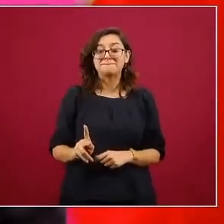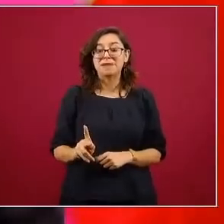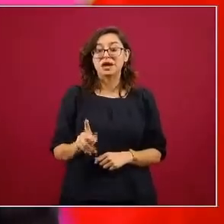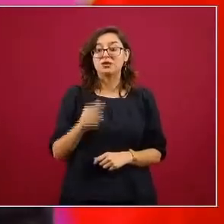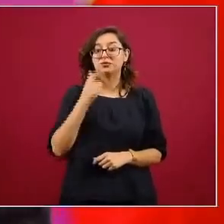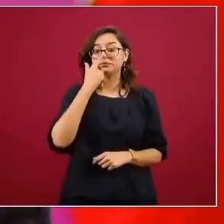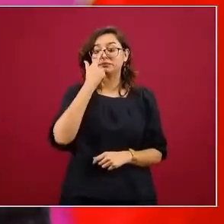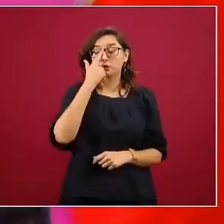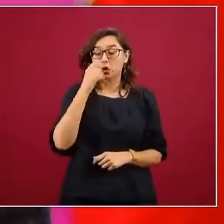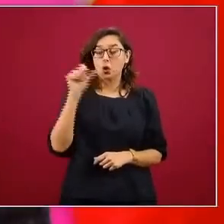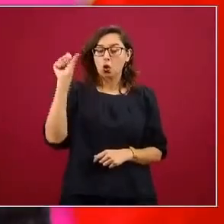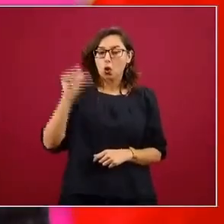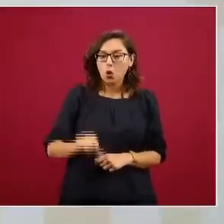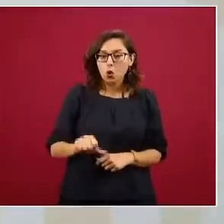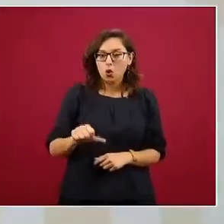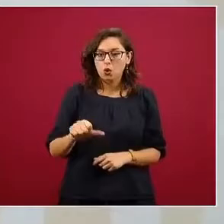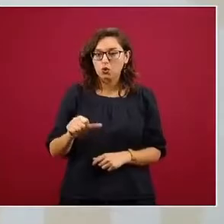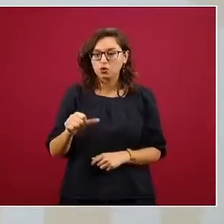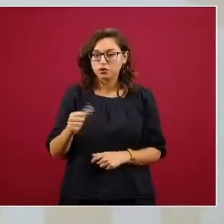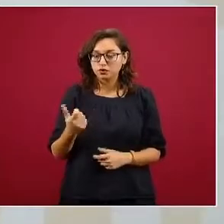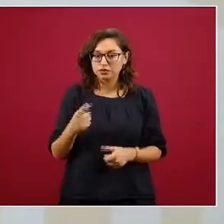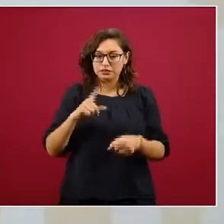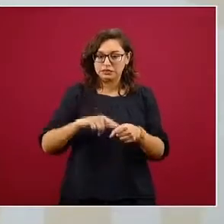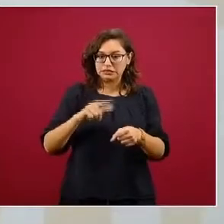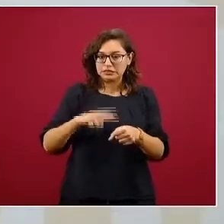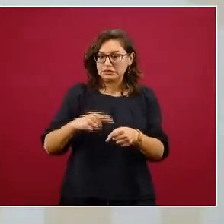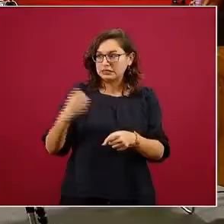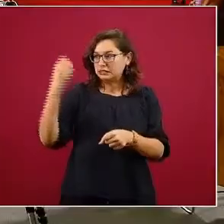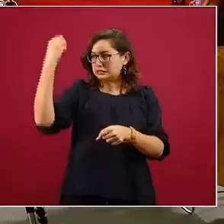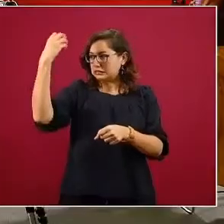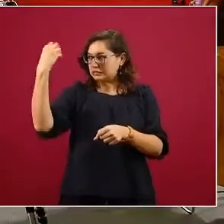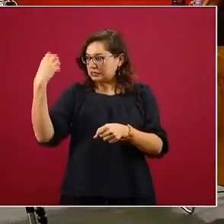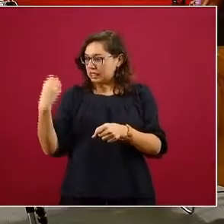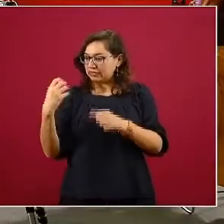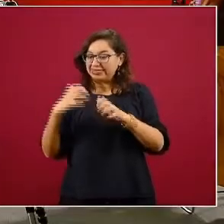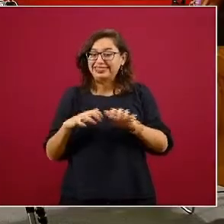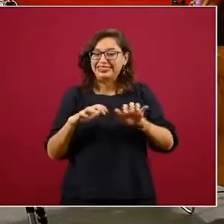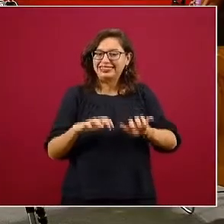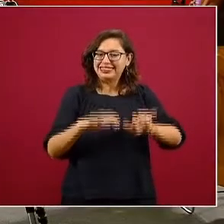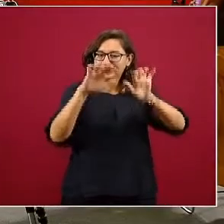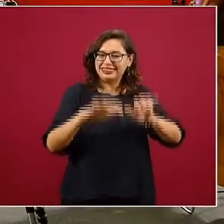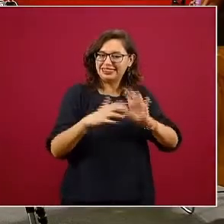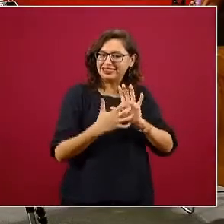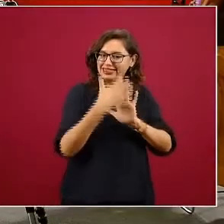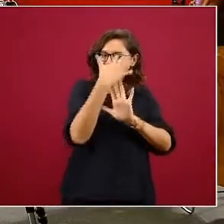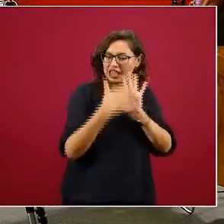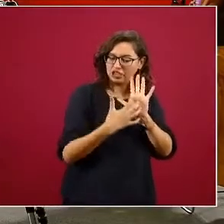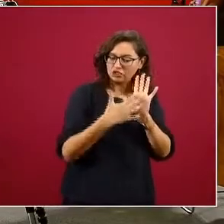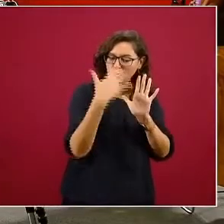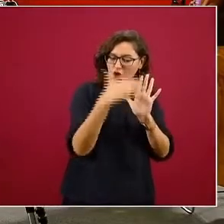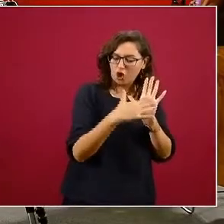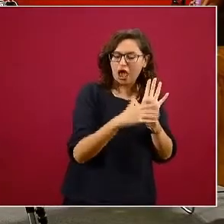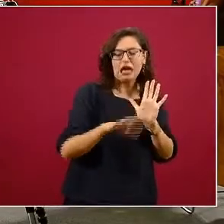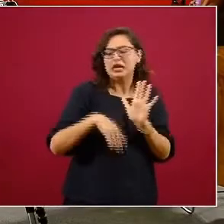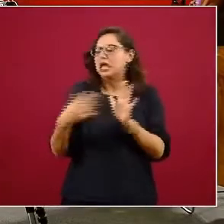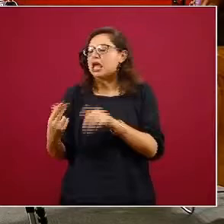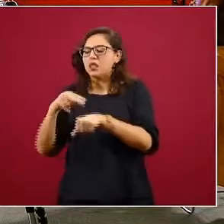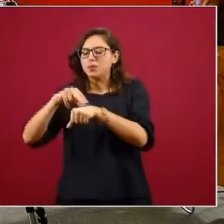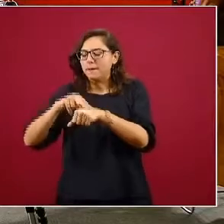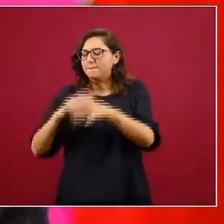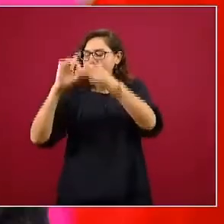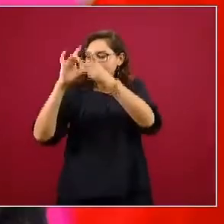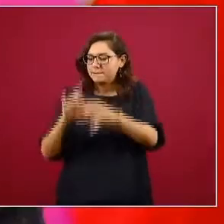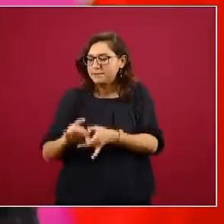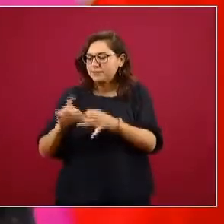al hacer la revisión del texto del semáforo, no del instrumento técnico, ni de los indicadores, ni de los criterios